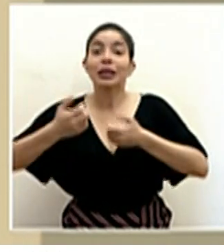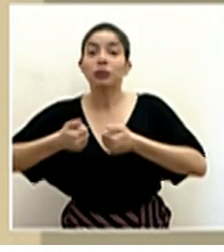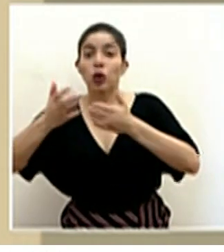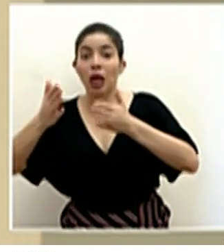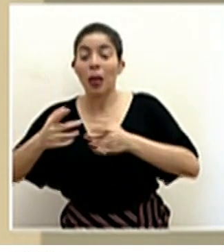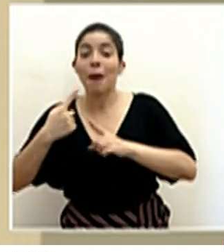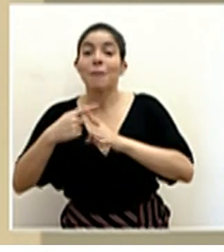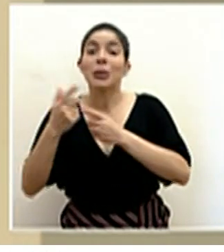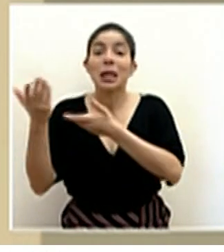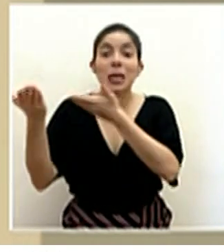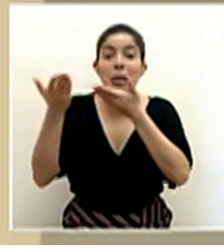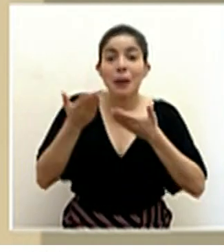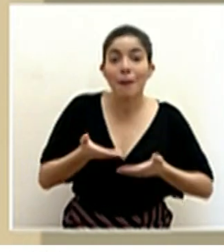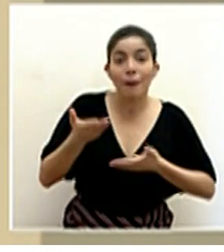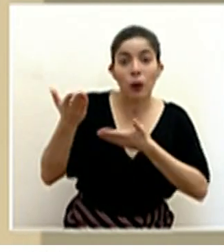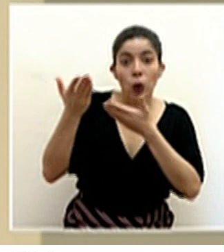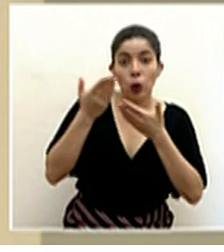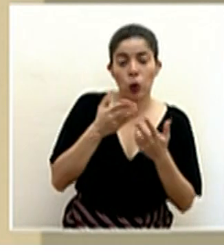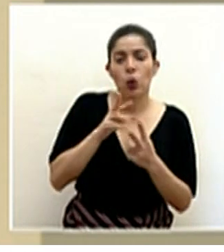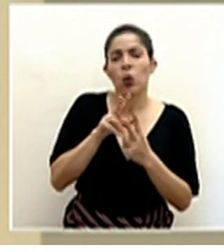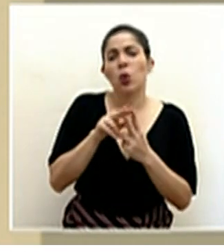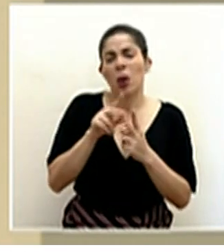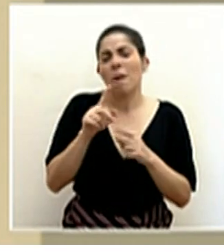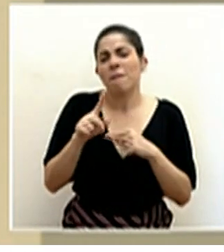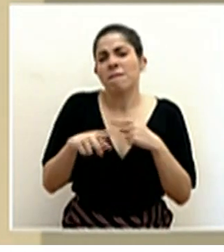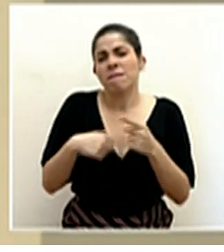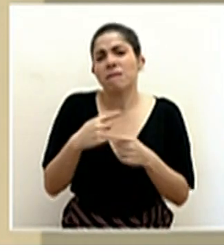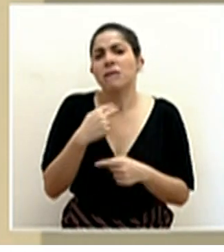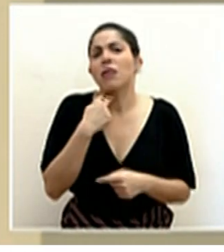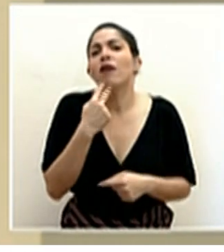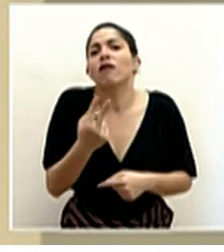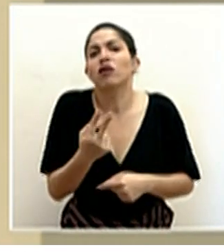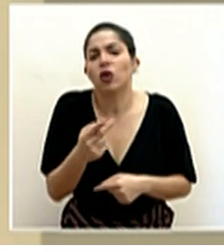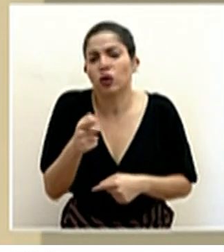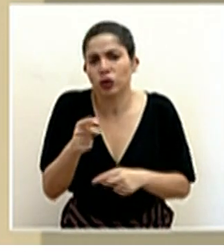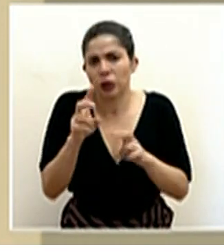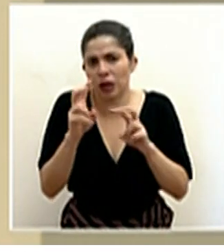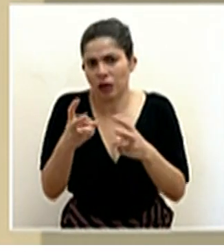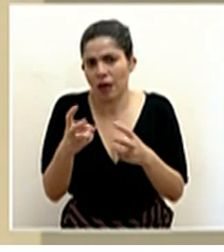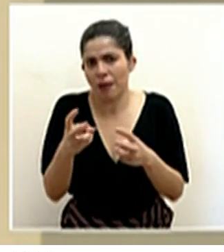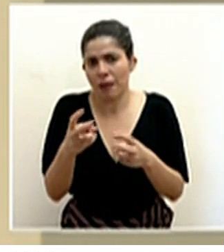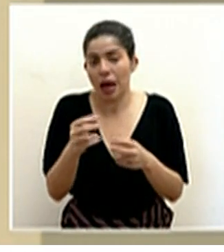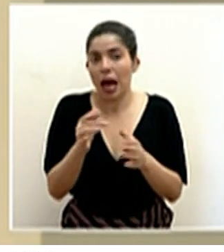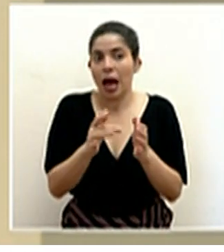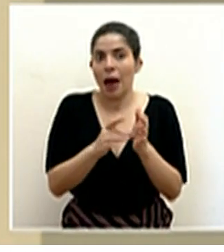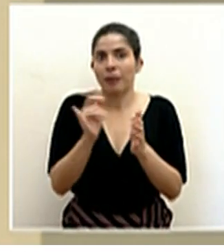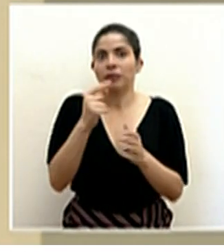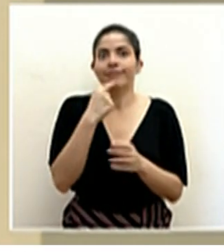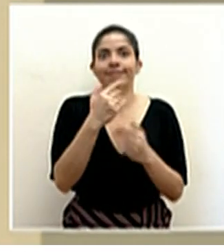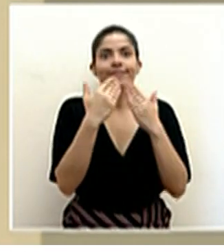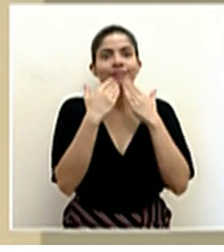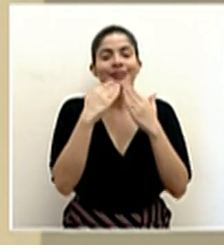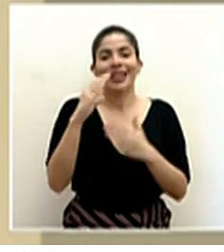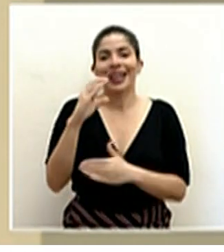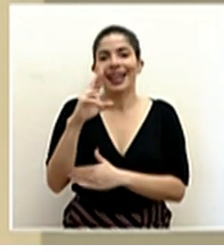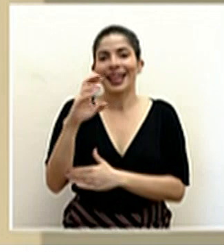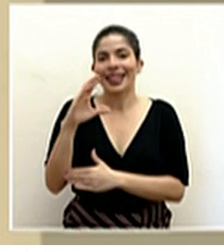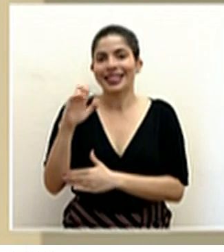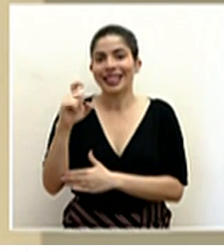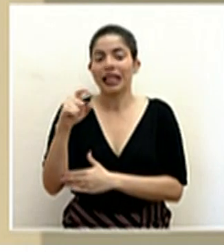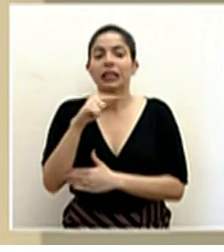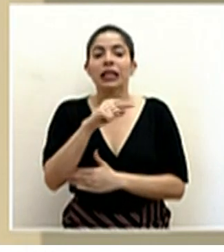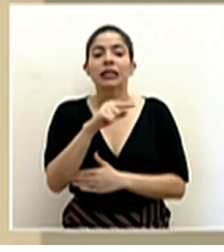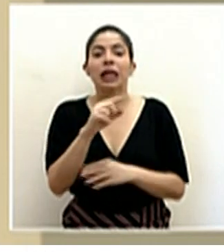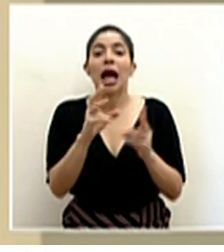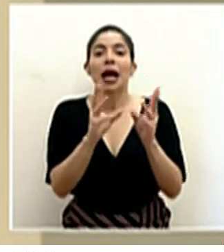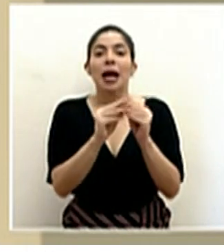los importadores van a también tener una voz en esto. Y ahí aprovecho también para agradecer a Cresex, que es la cámara